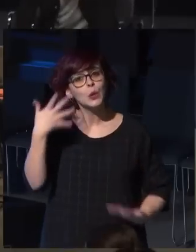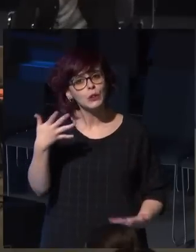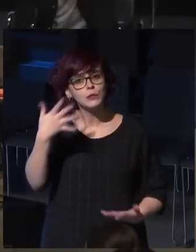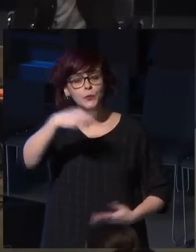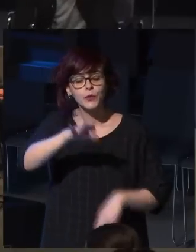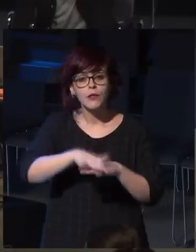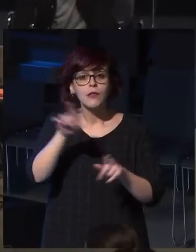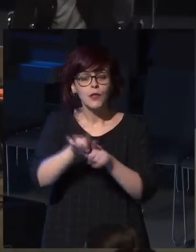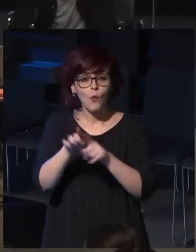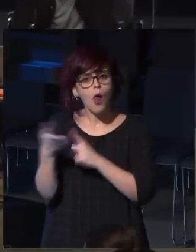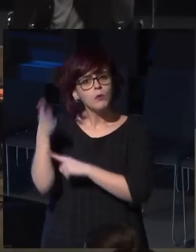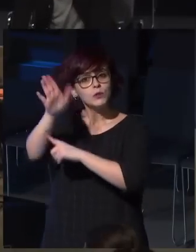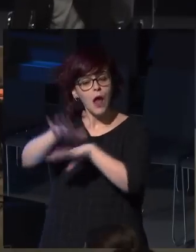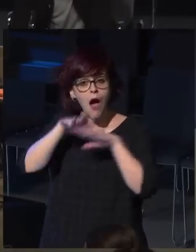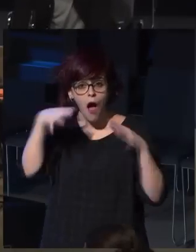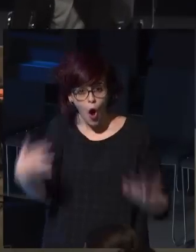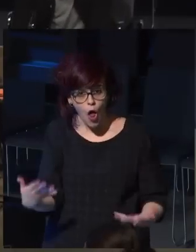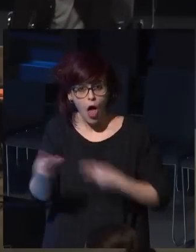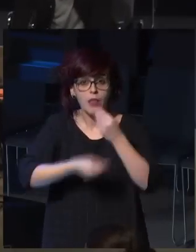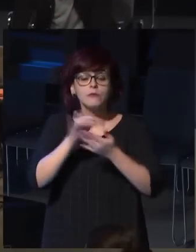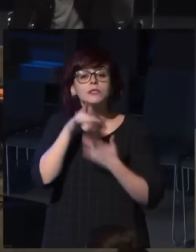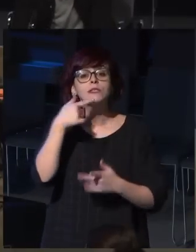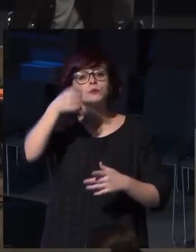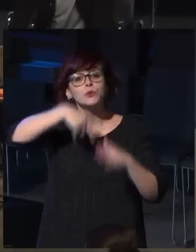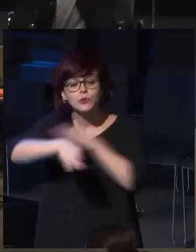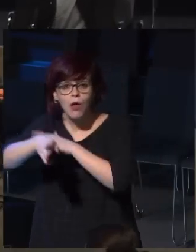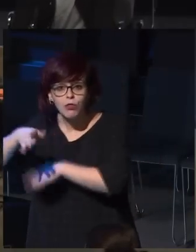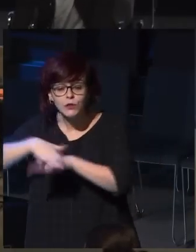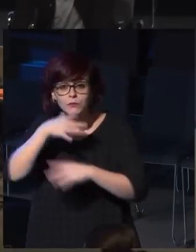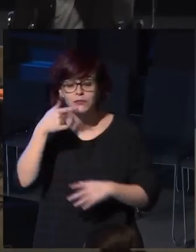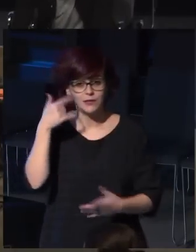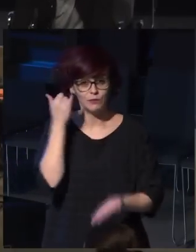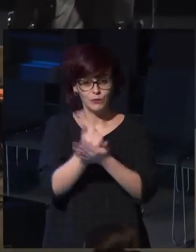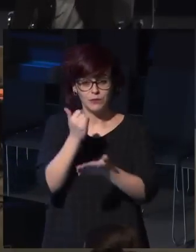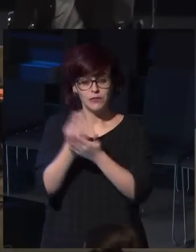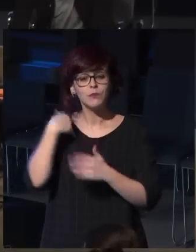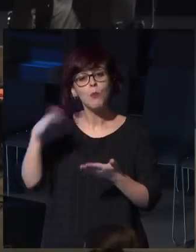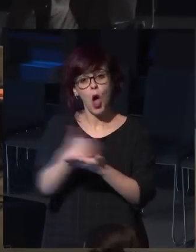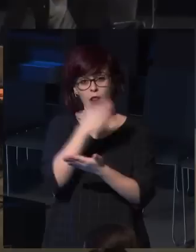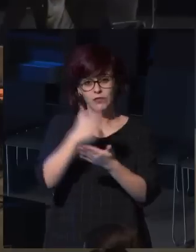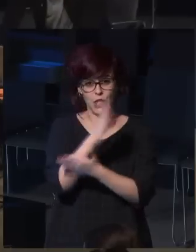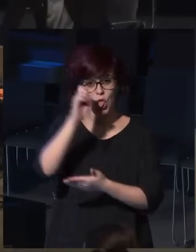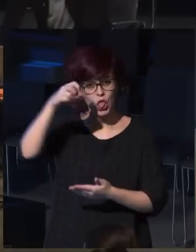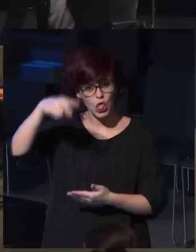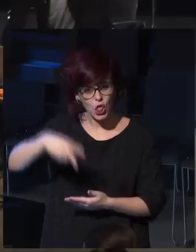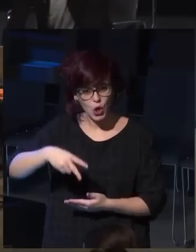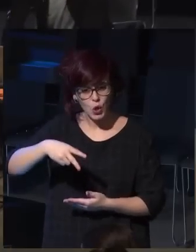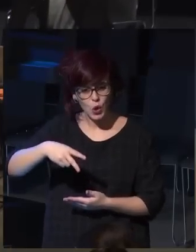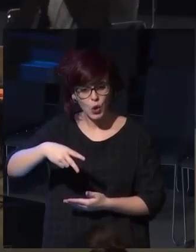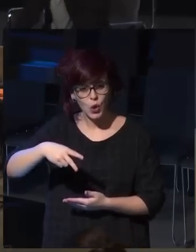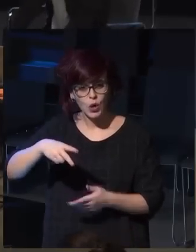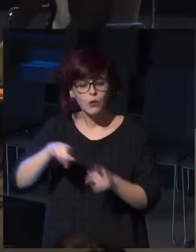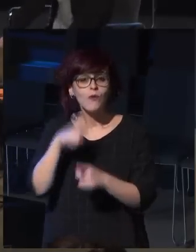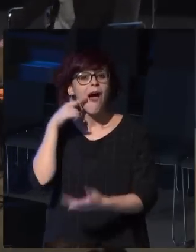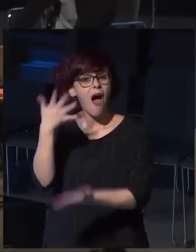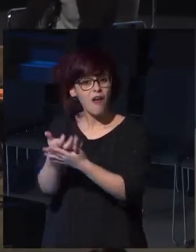de poder mostrar eso? Lo que vamos a hacer ahora, por si no habéis tenido acceso a este experimento que realizó la revista Don, es eso, ¿no? O sea, ver cómo